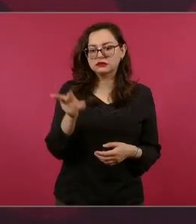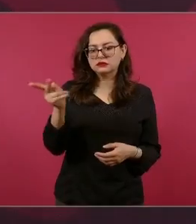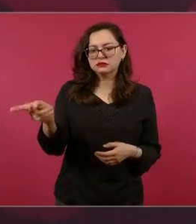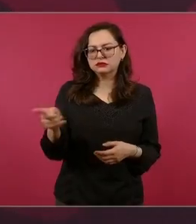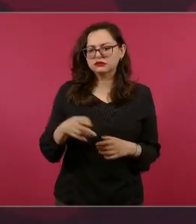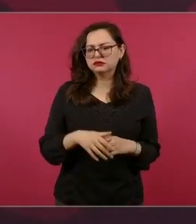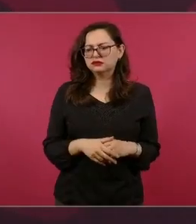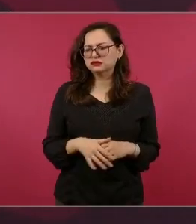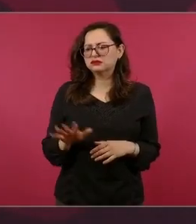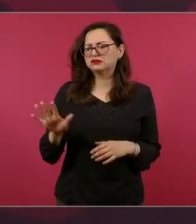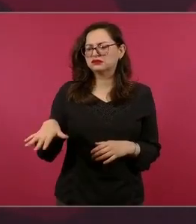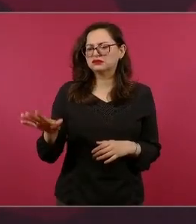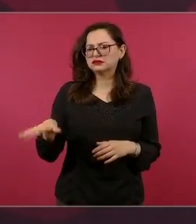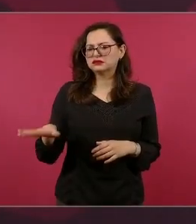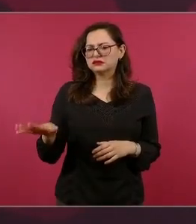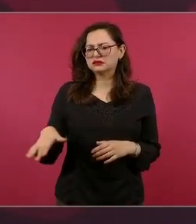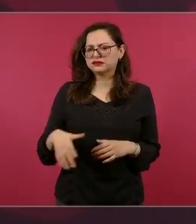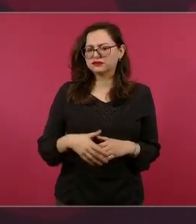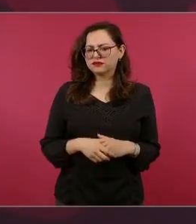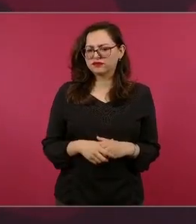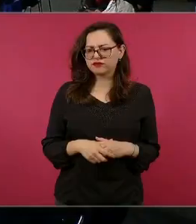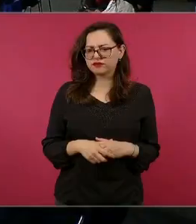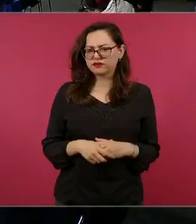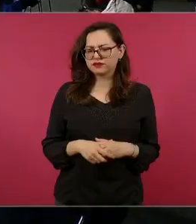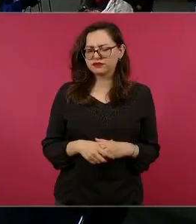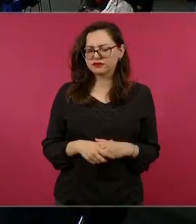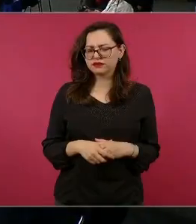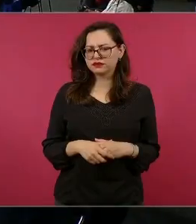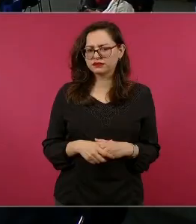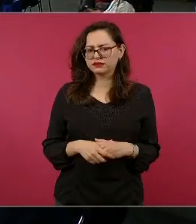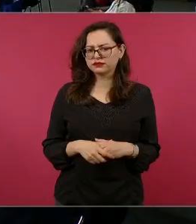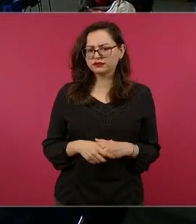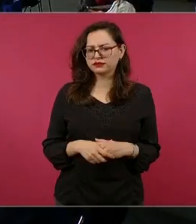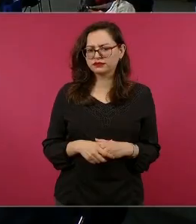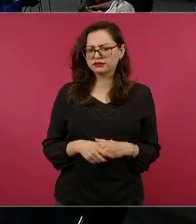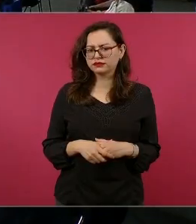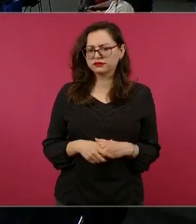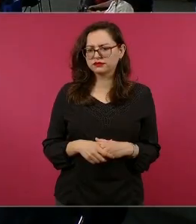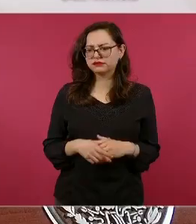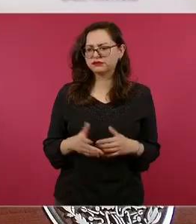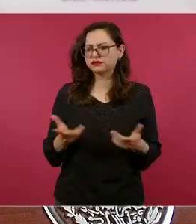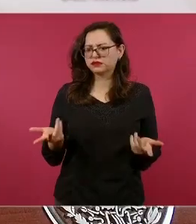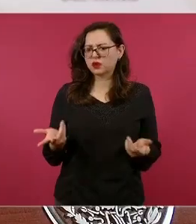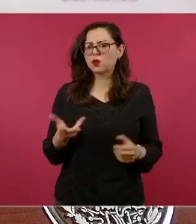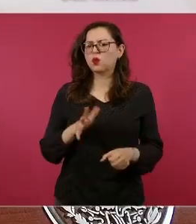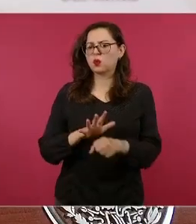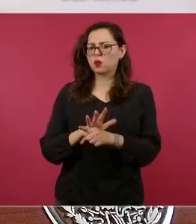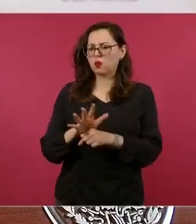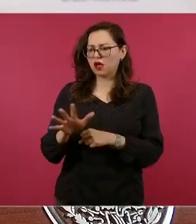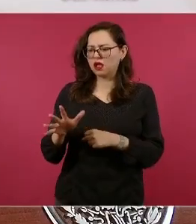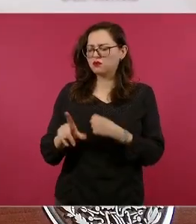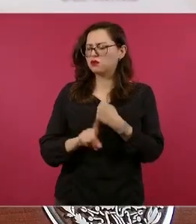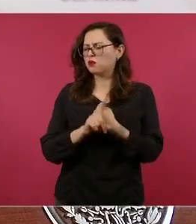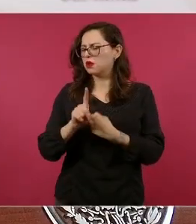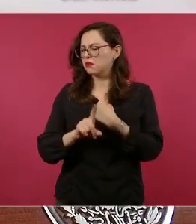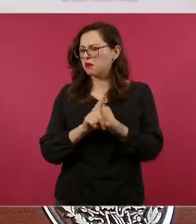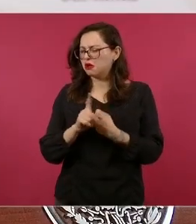que por qué, y todavía incluso abogados, que por qué se oponían a la